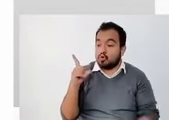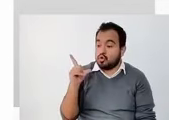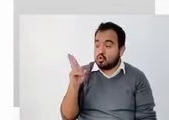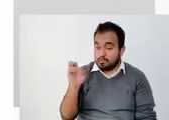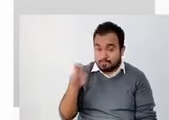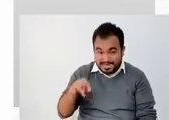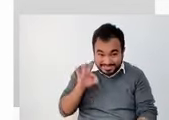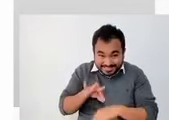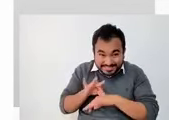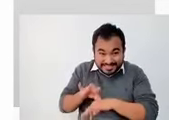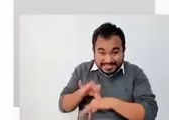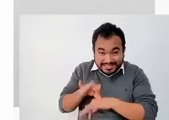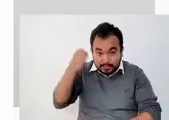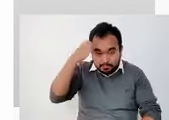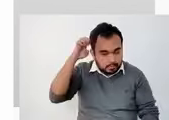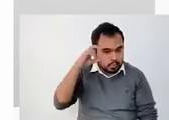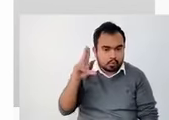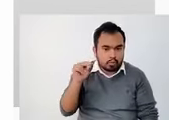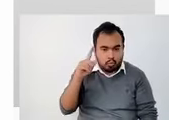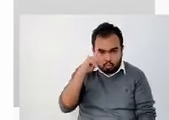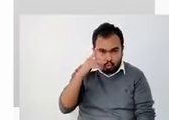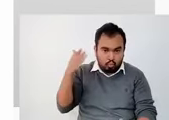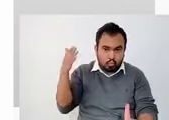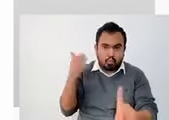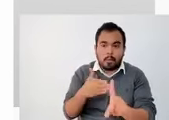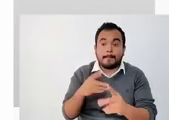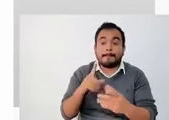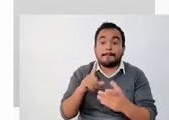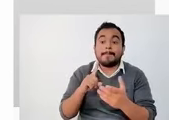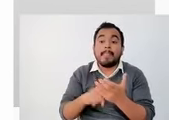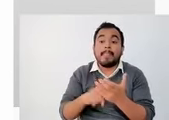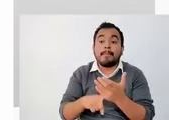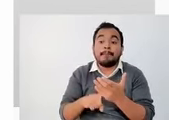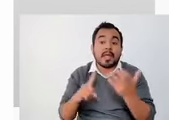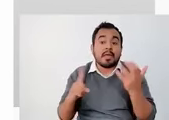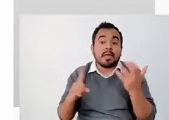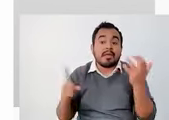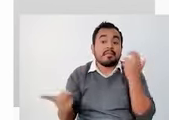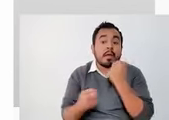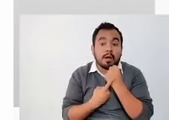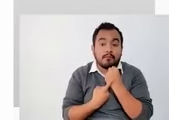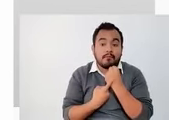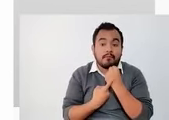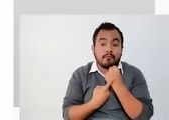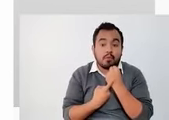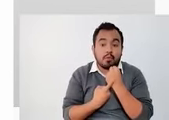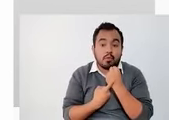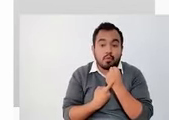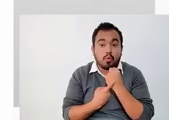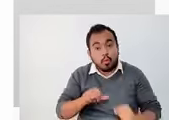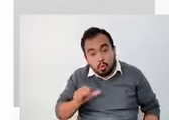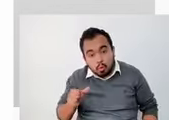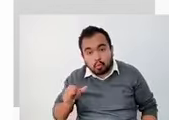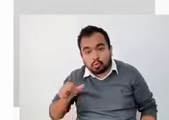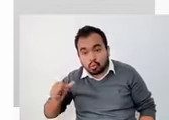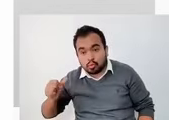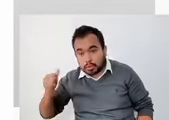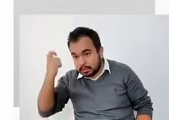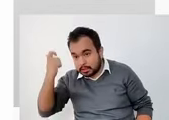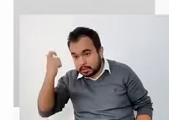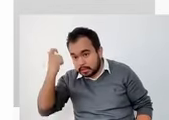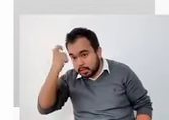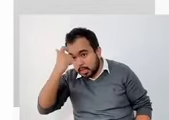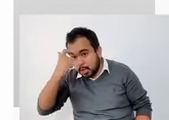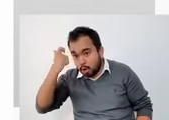Están situados en un nivel de abstracción que son metáforas muy potentes, son generadores de otras teorías si se quiere, pero desde luego no generan